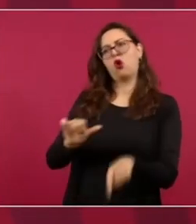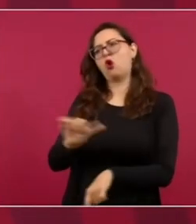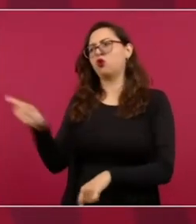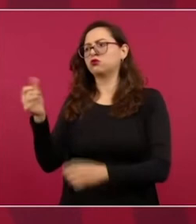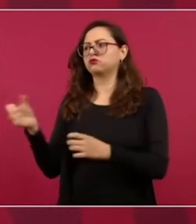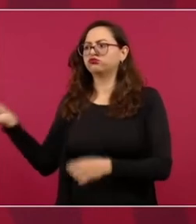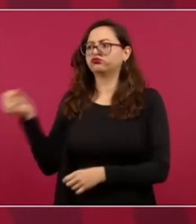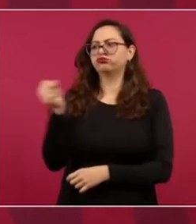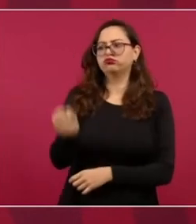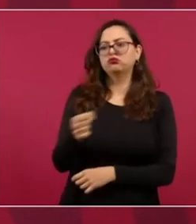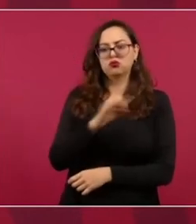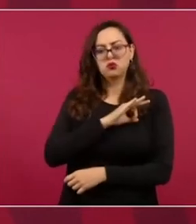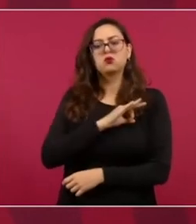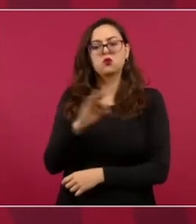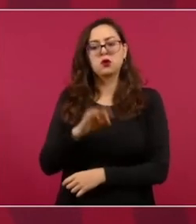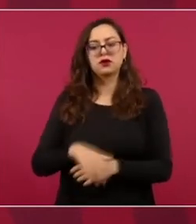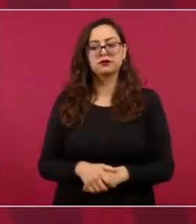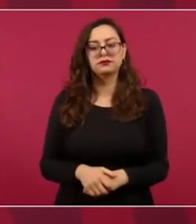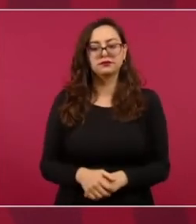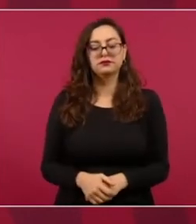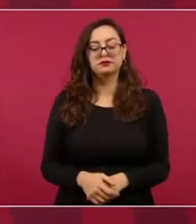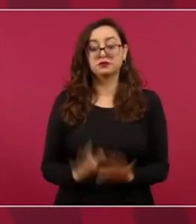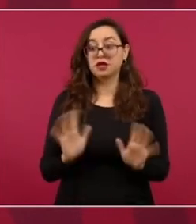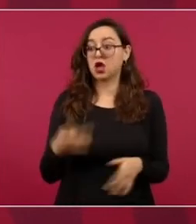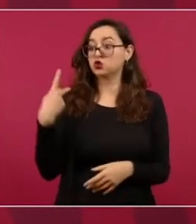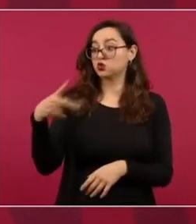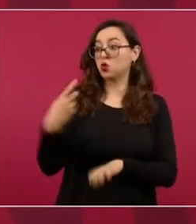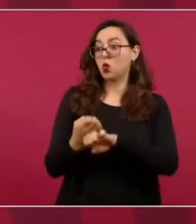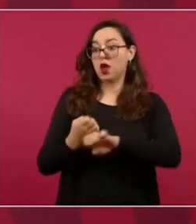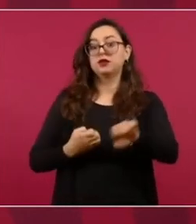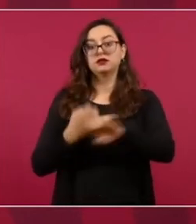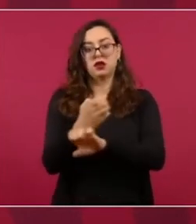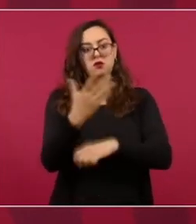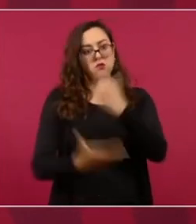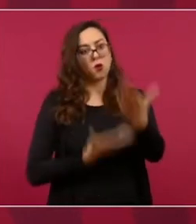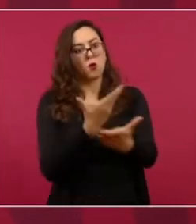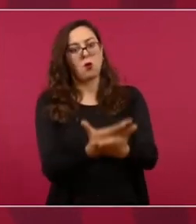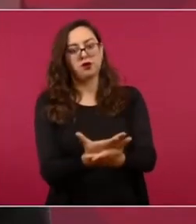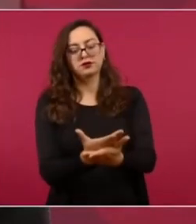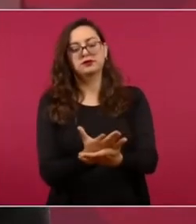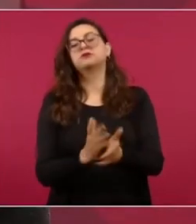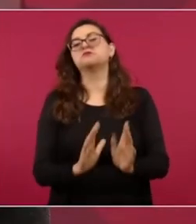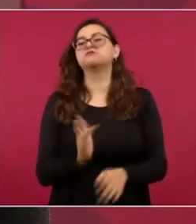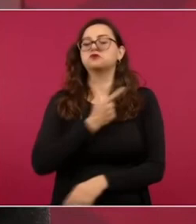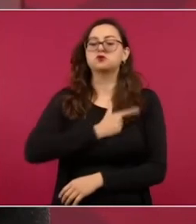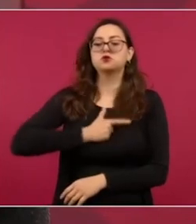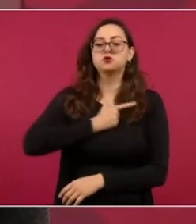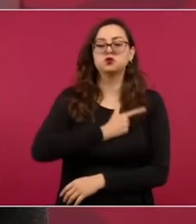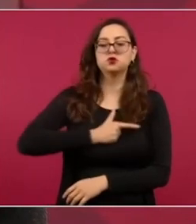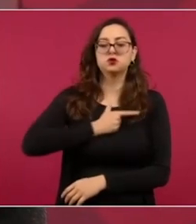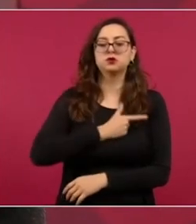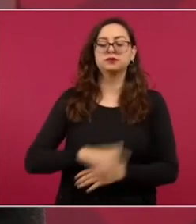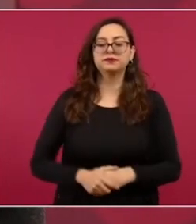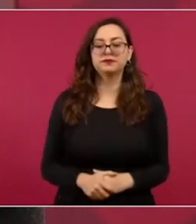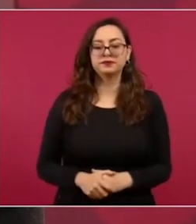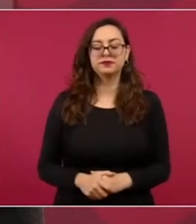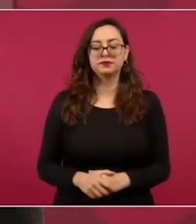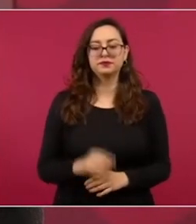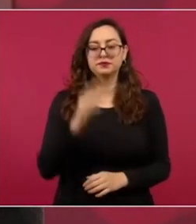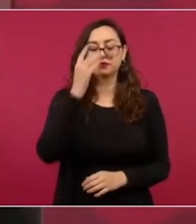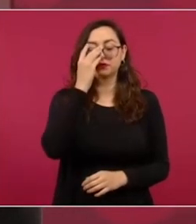Y eso ya lo están haciendo en Hidalgo y lo celebro.